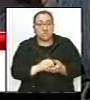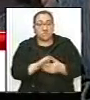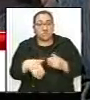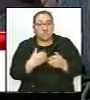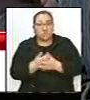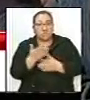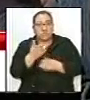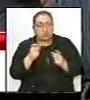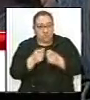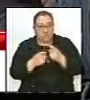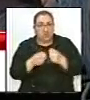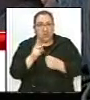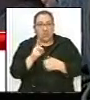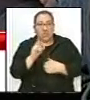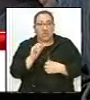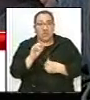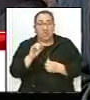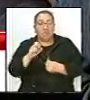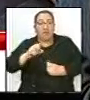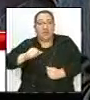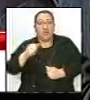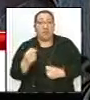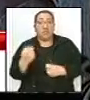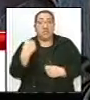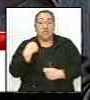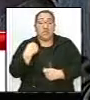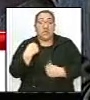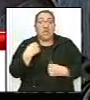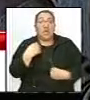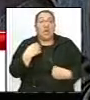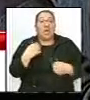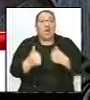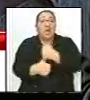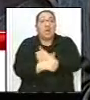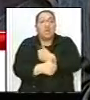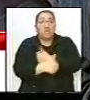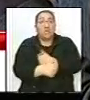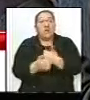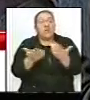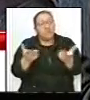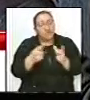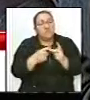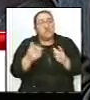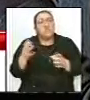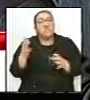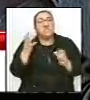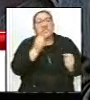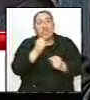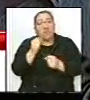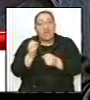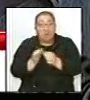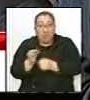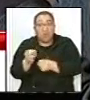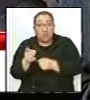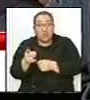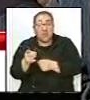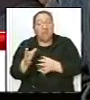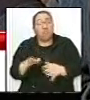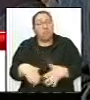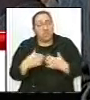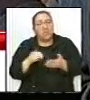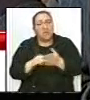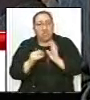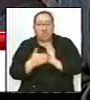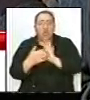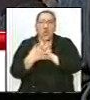del congresista Dipas, que representa Ayacucho, al BRAE, es necesario que San Martín se convierta en un